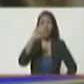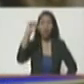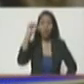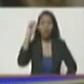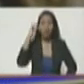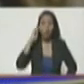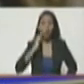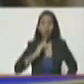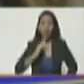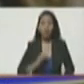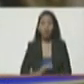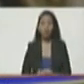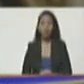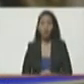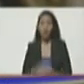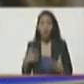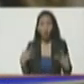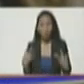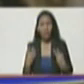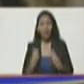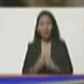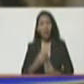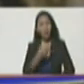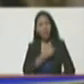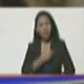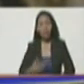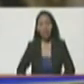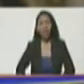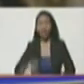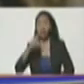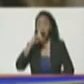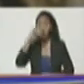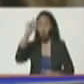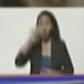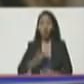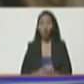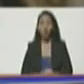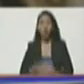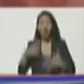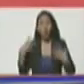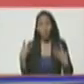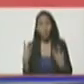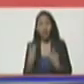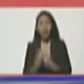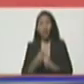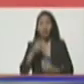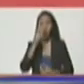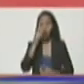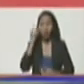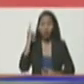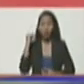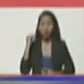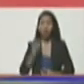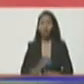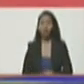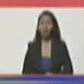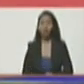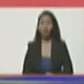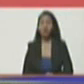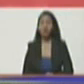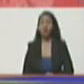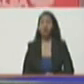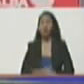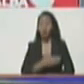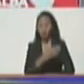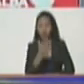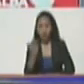Bolívar. Compañero presidente Nicolás Maduro, compañeras y compañeros, cuenten todos